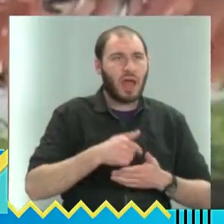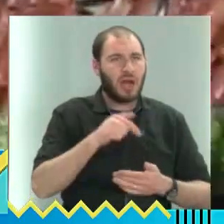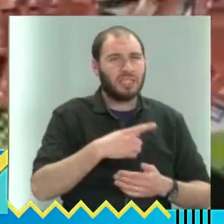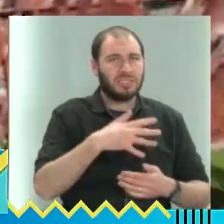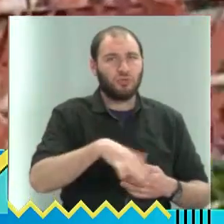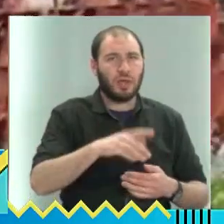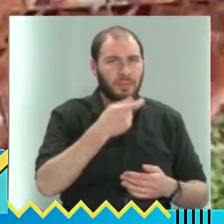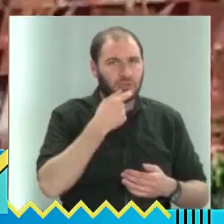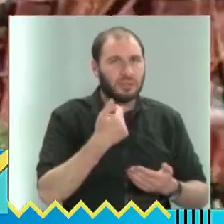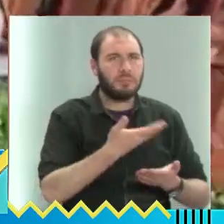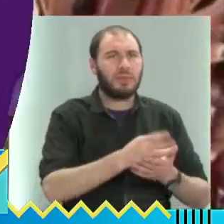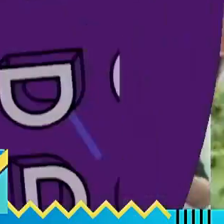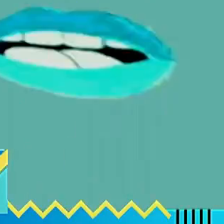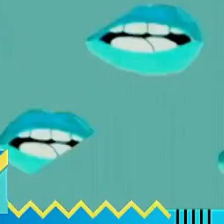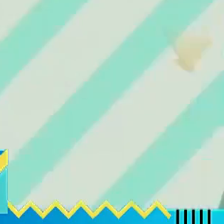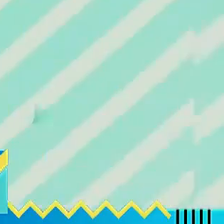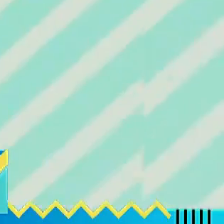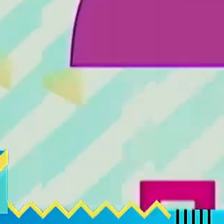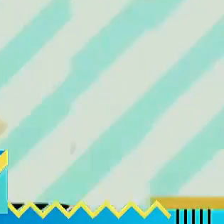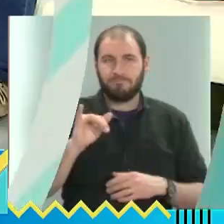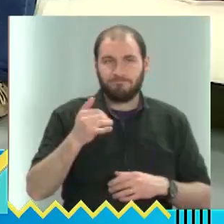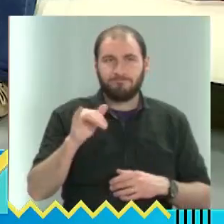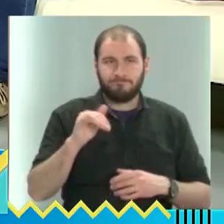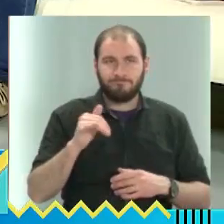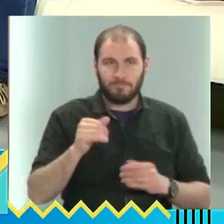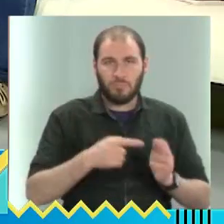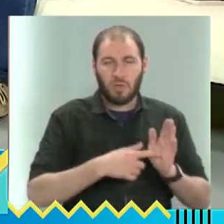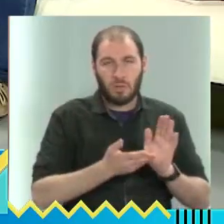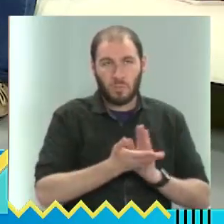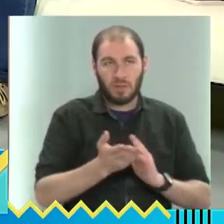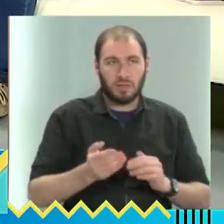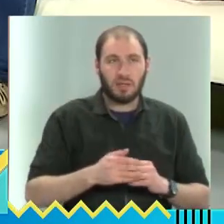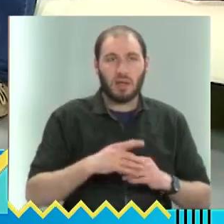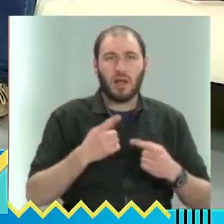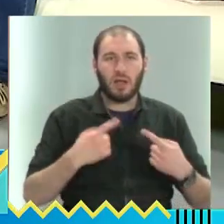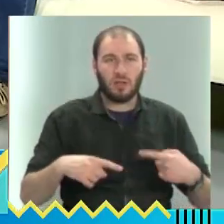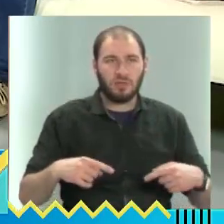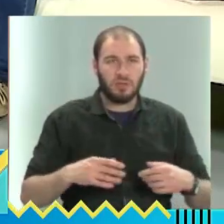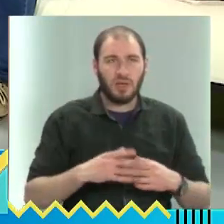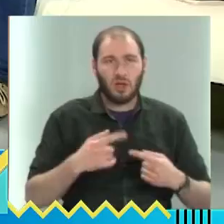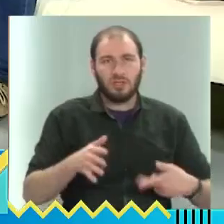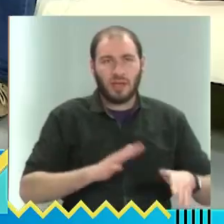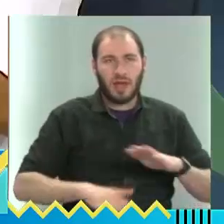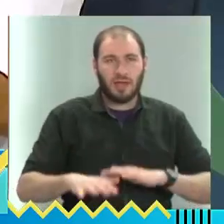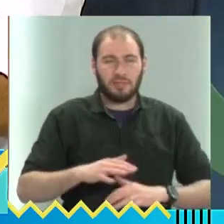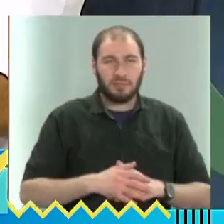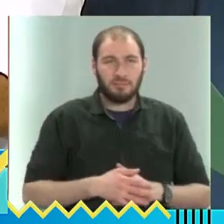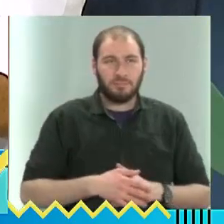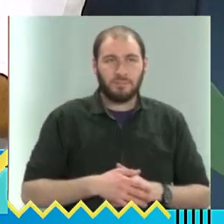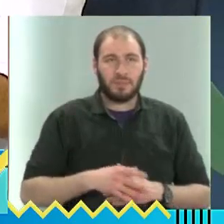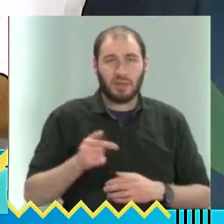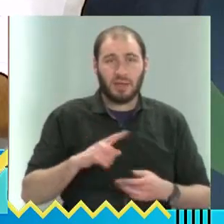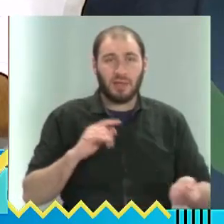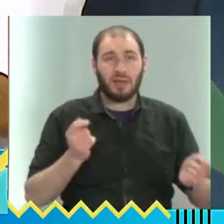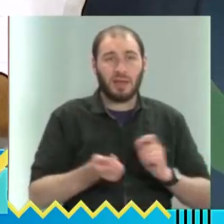de Mendoza está pidiendo cambios? Yo creo que sí, y se está reflejando en lo que se está haciendo. Yo creo que esos